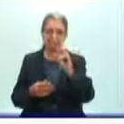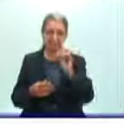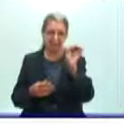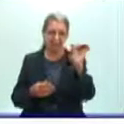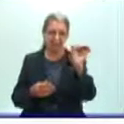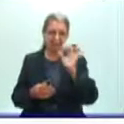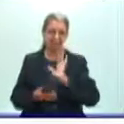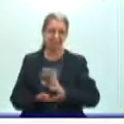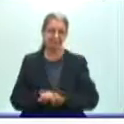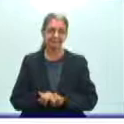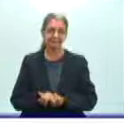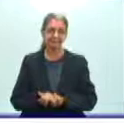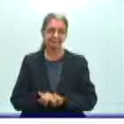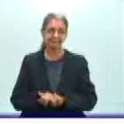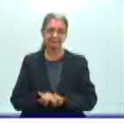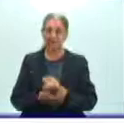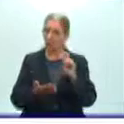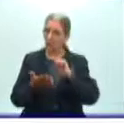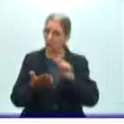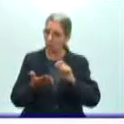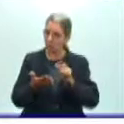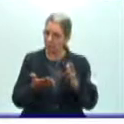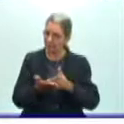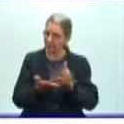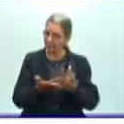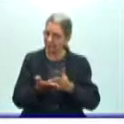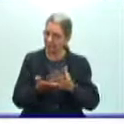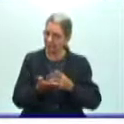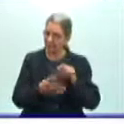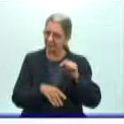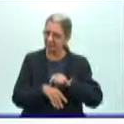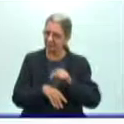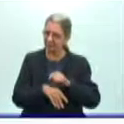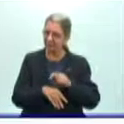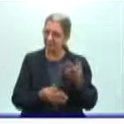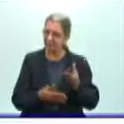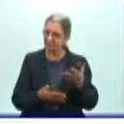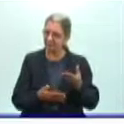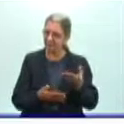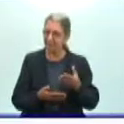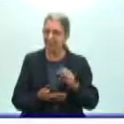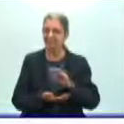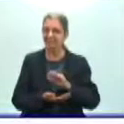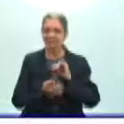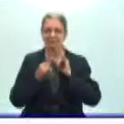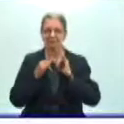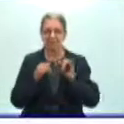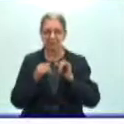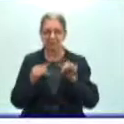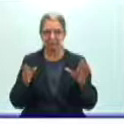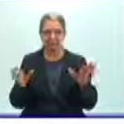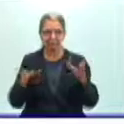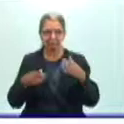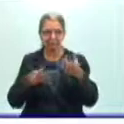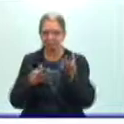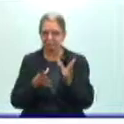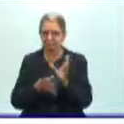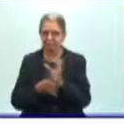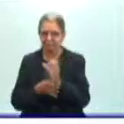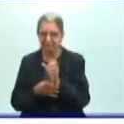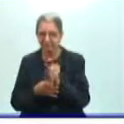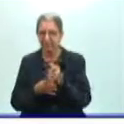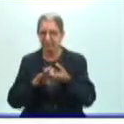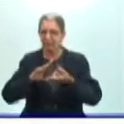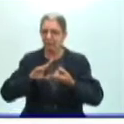buscado. Copia en tu libreta esta información que completa la respuesta por la